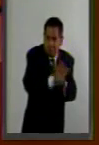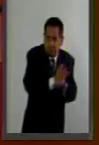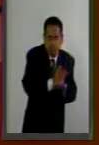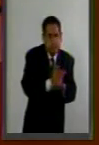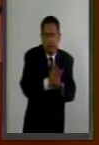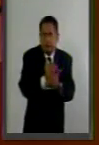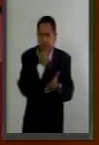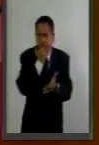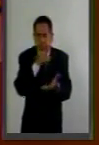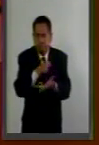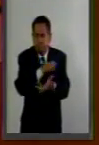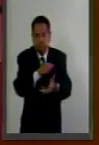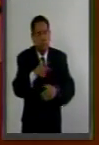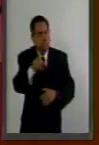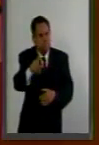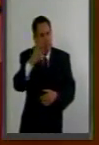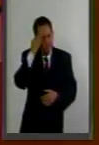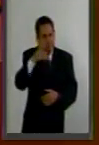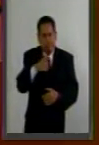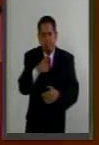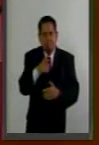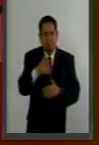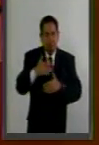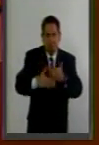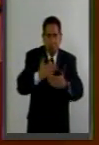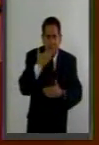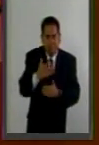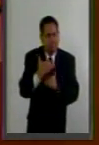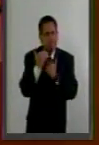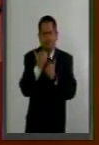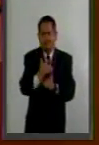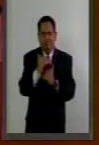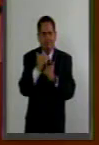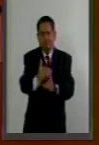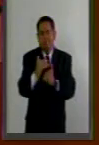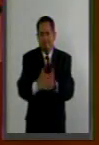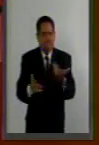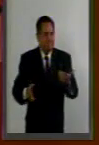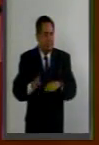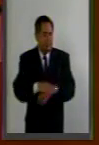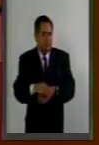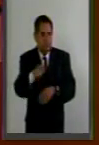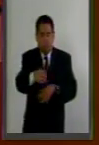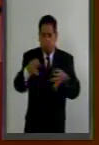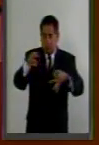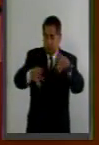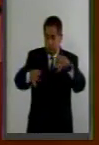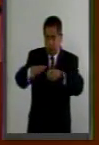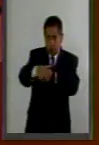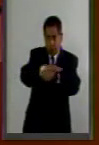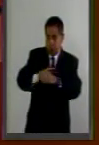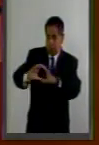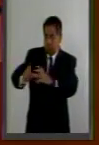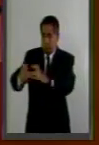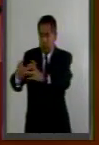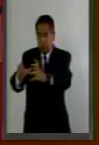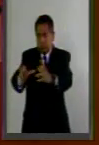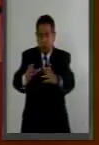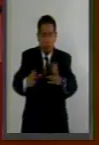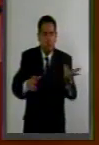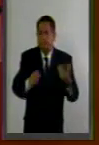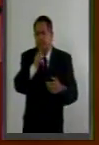reconocer que los efectos han sido limitados. La jurisdicción constitucional en México permanece sin